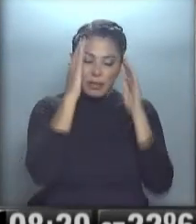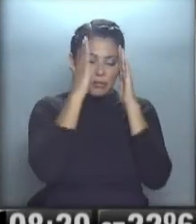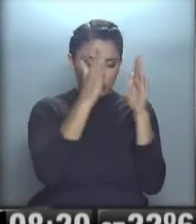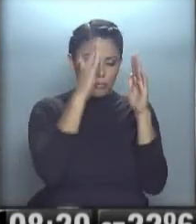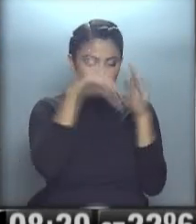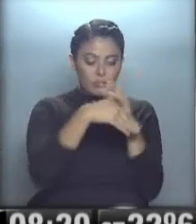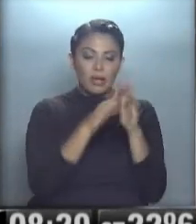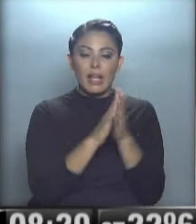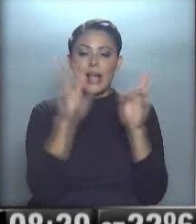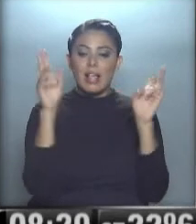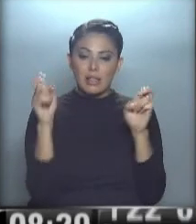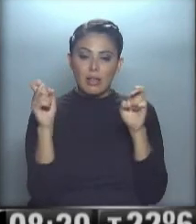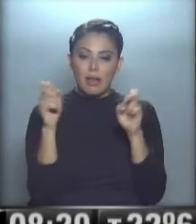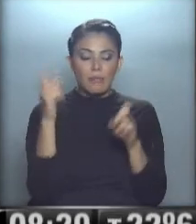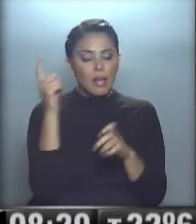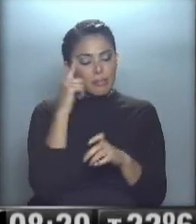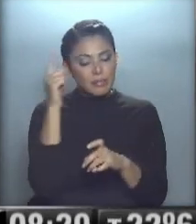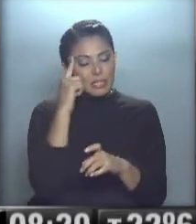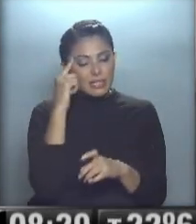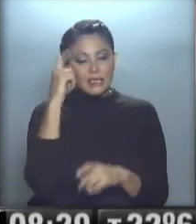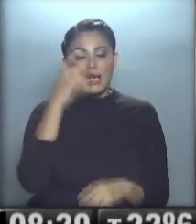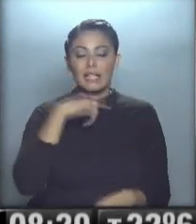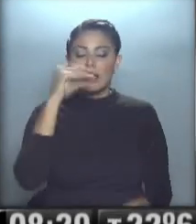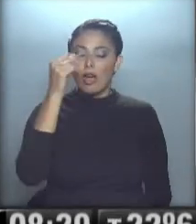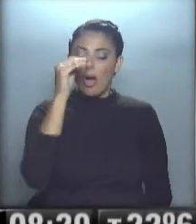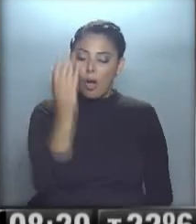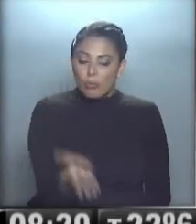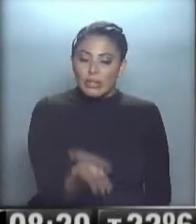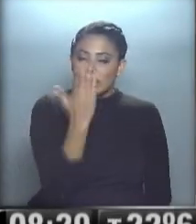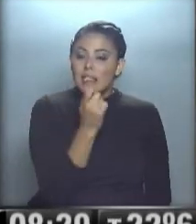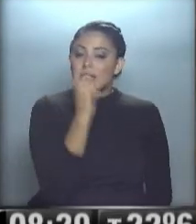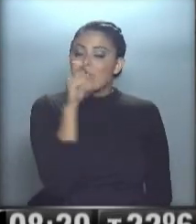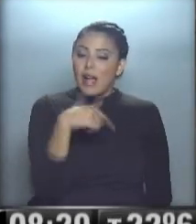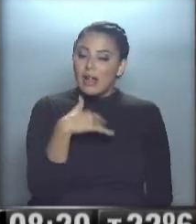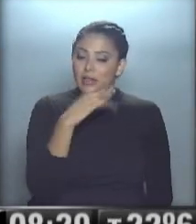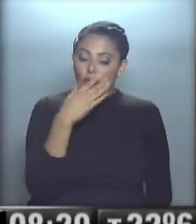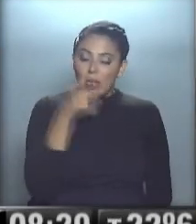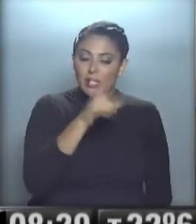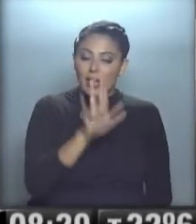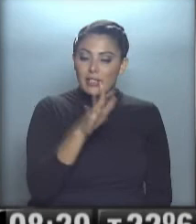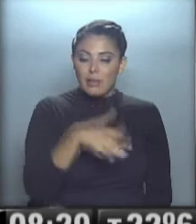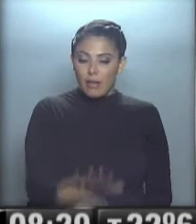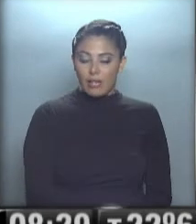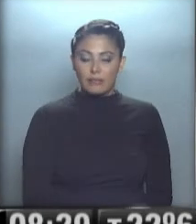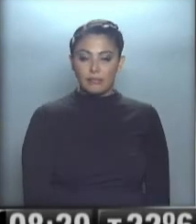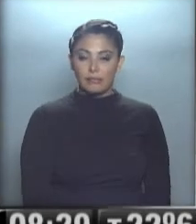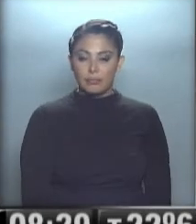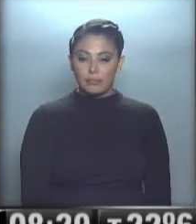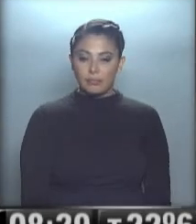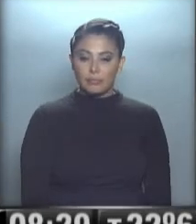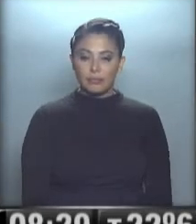ministro, el tema de los ataques especulativos, si nuestro país está viviendo o va a sufrir ese tipo de ataques. Bueno, respecto